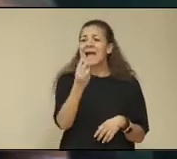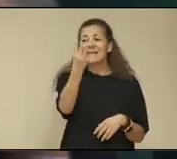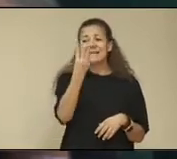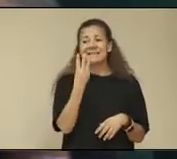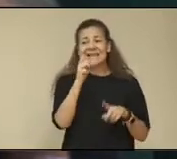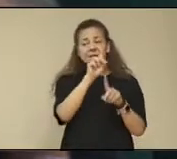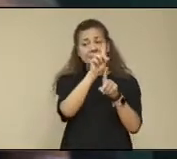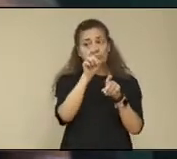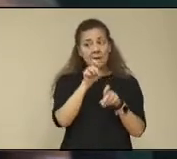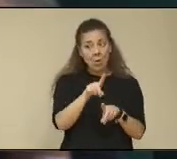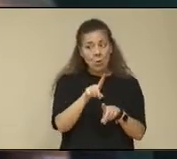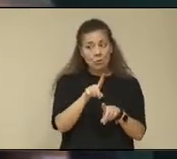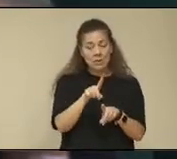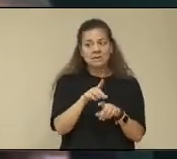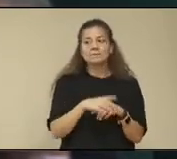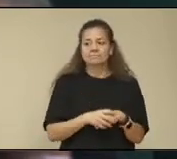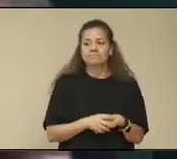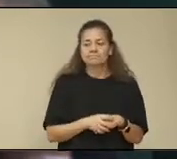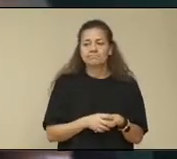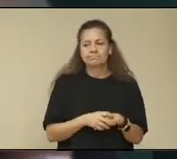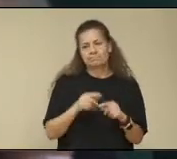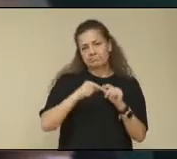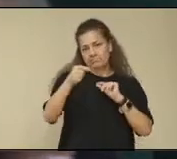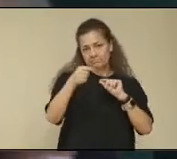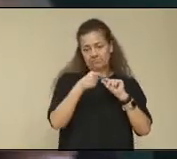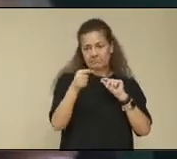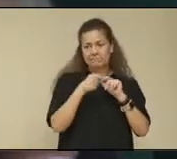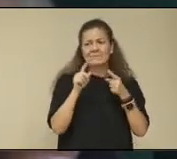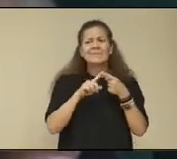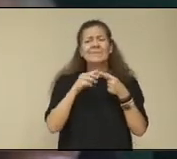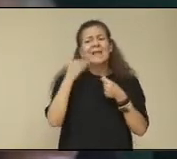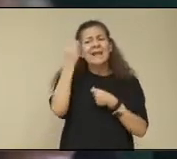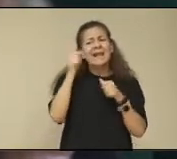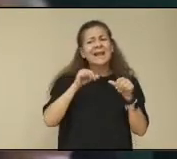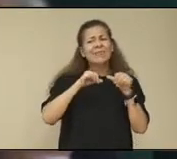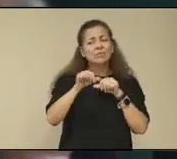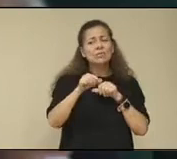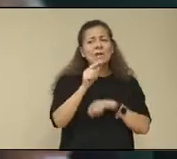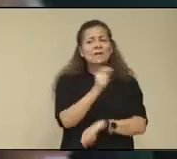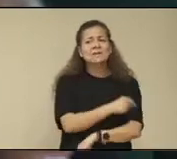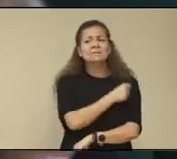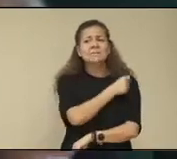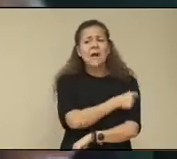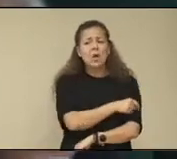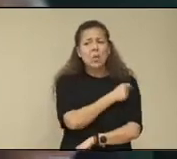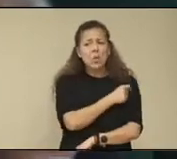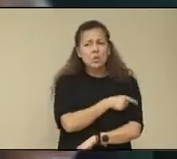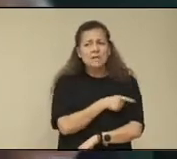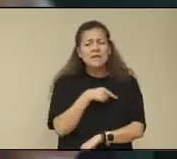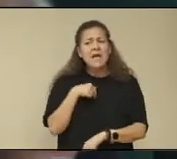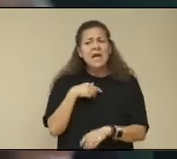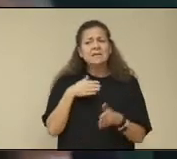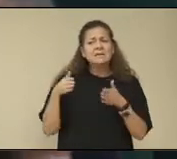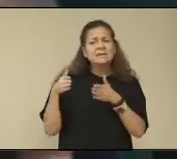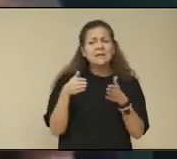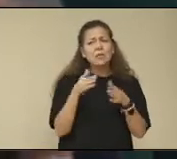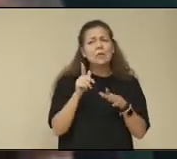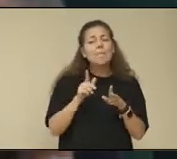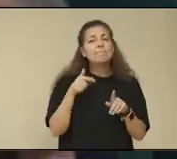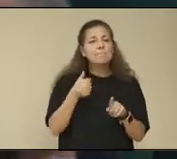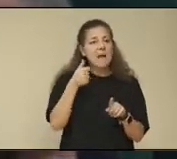que nos Muy hacen desde el otro lado. Una es, ¿creen en un futuro que las vacunas intranasales serán la ruta más efectiva y usada?